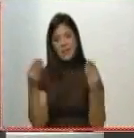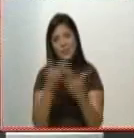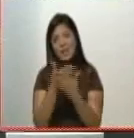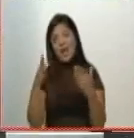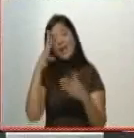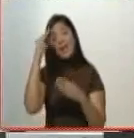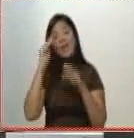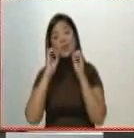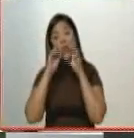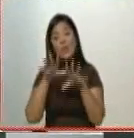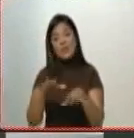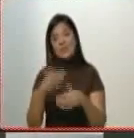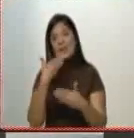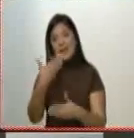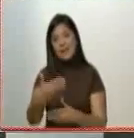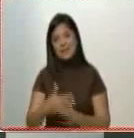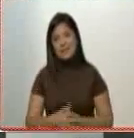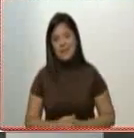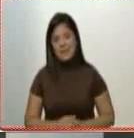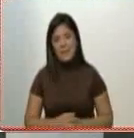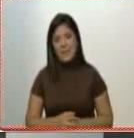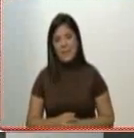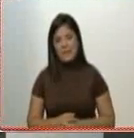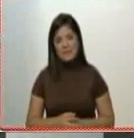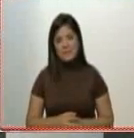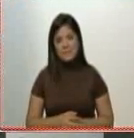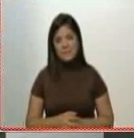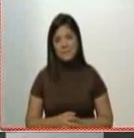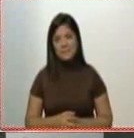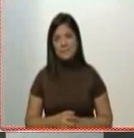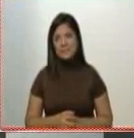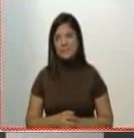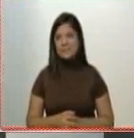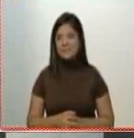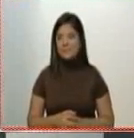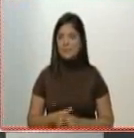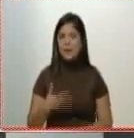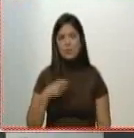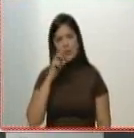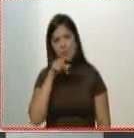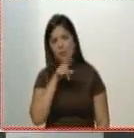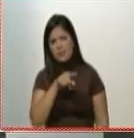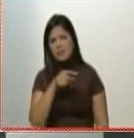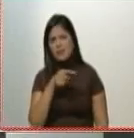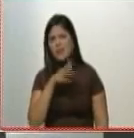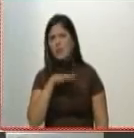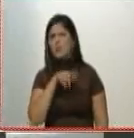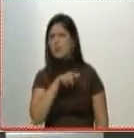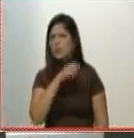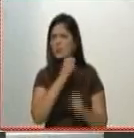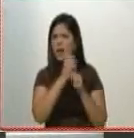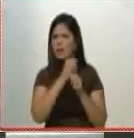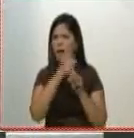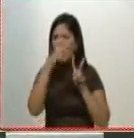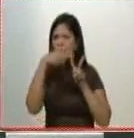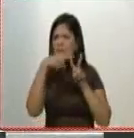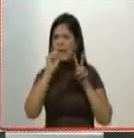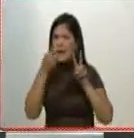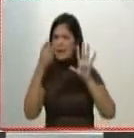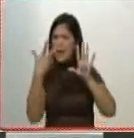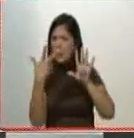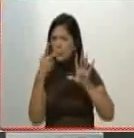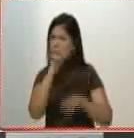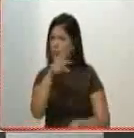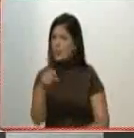las bendiga, gracias. Aquí está, yo te veo a ti, tú estás en el Canal 8.